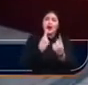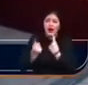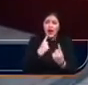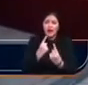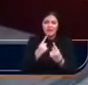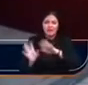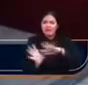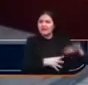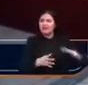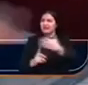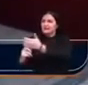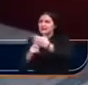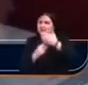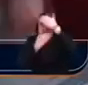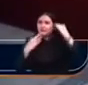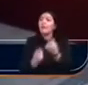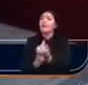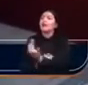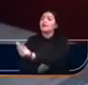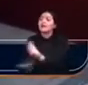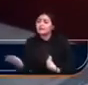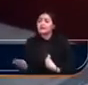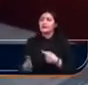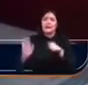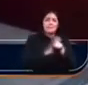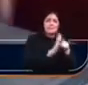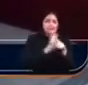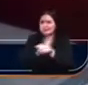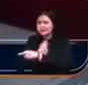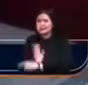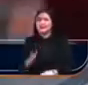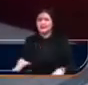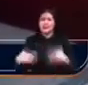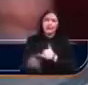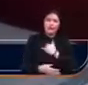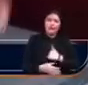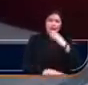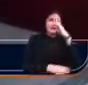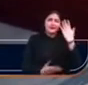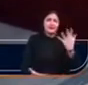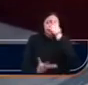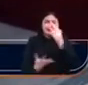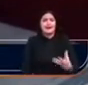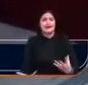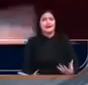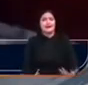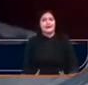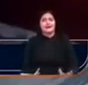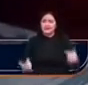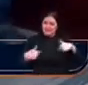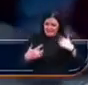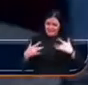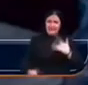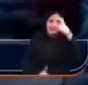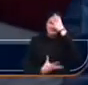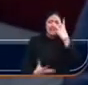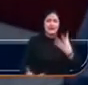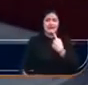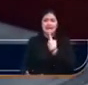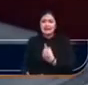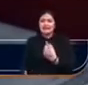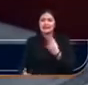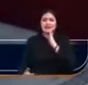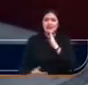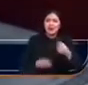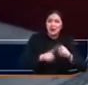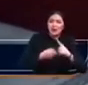secuestran, extorsionan, asesinan. ¡Hombre, nos seamos sinvergüenzas! ¡Pronunciémonos! Me da pena decirles esto,